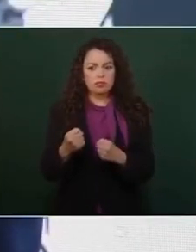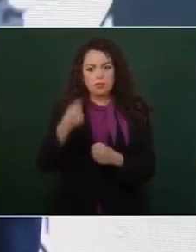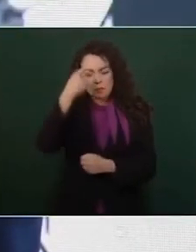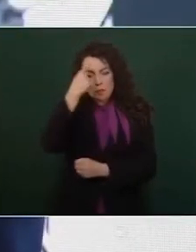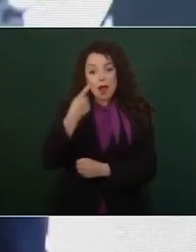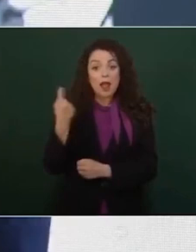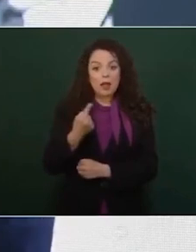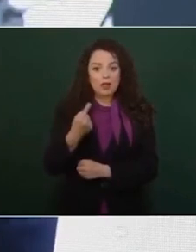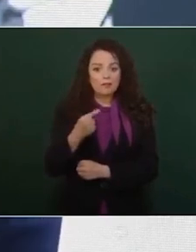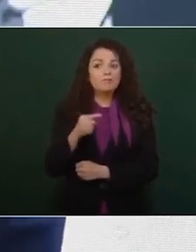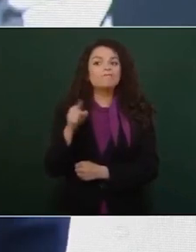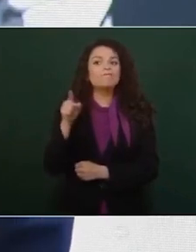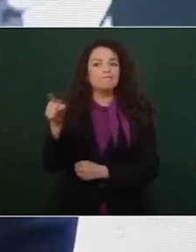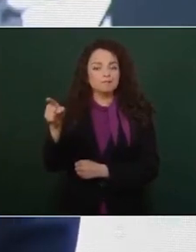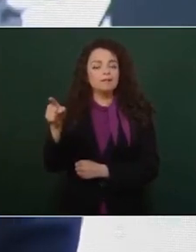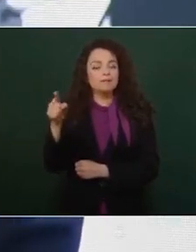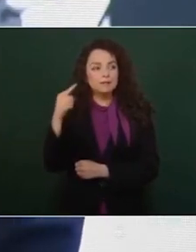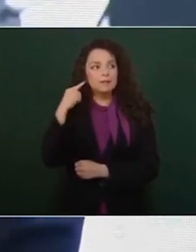me escuchen,